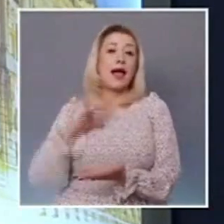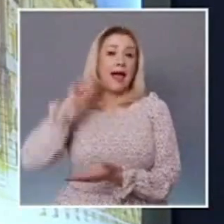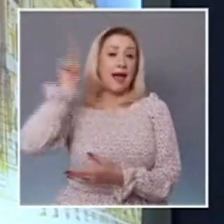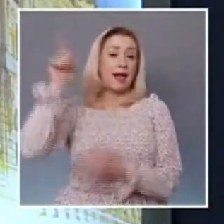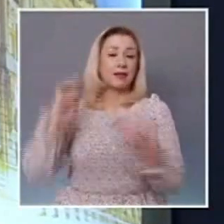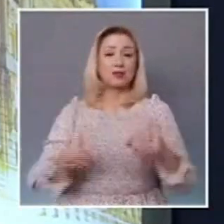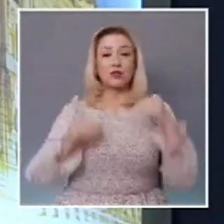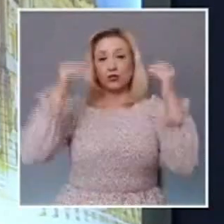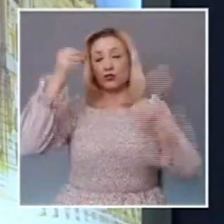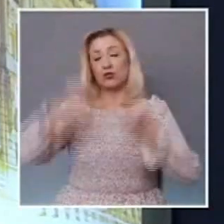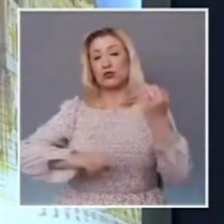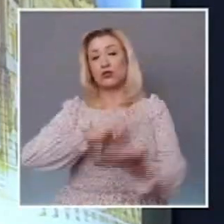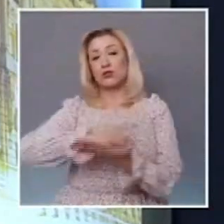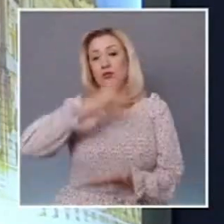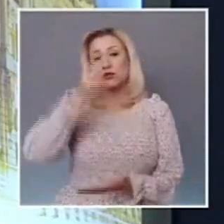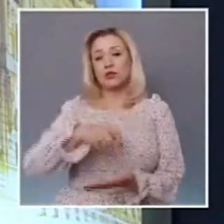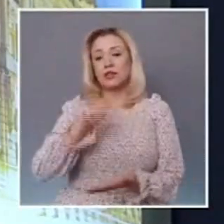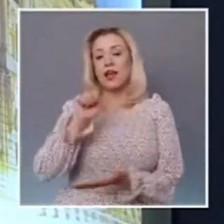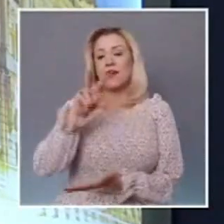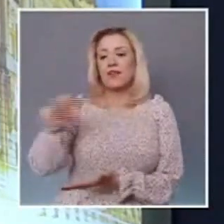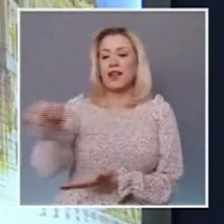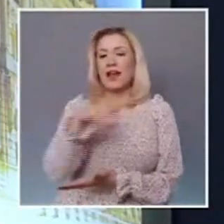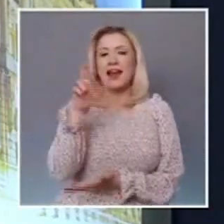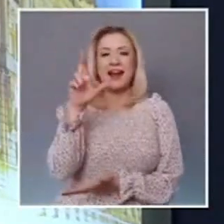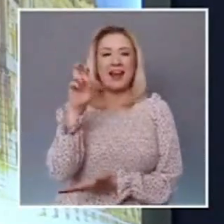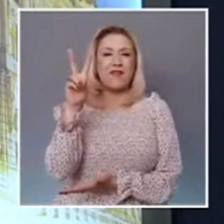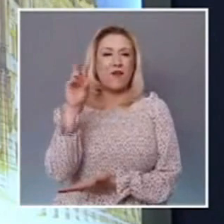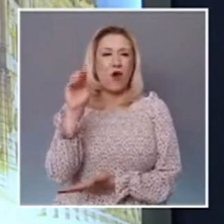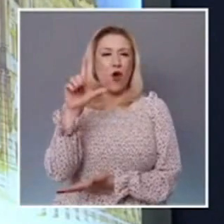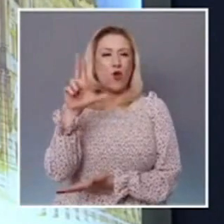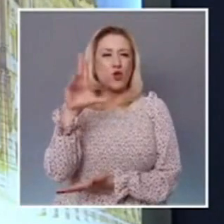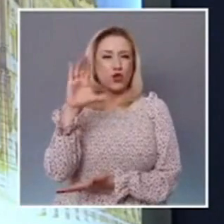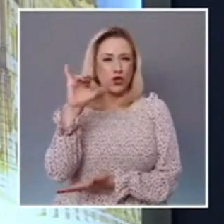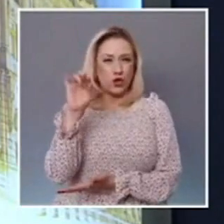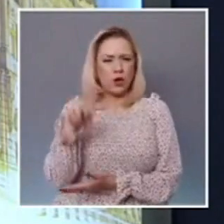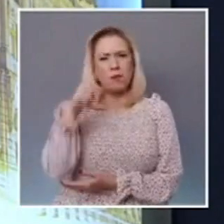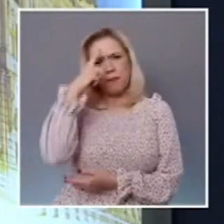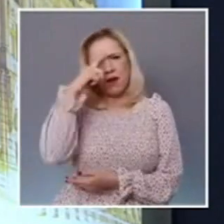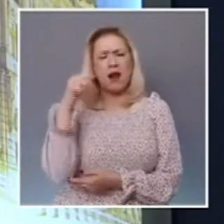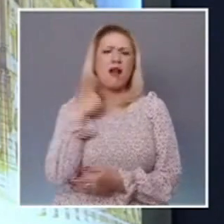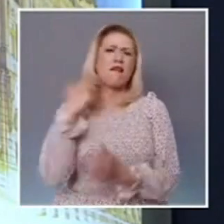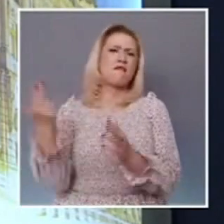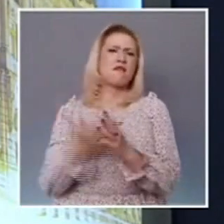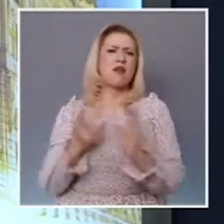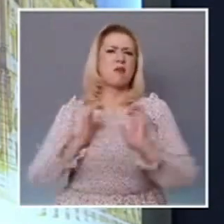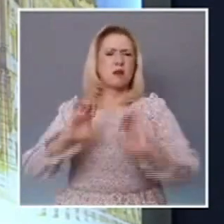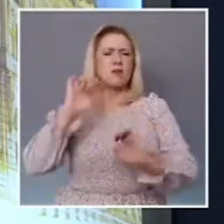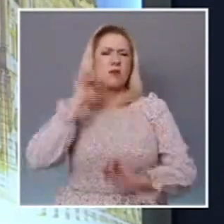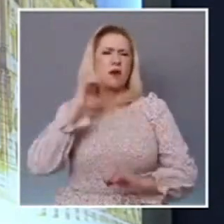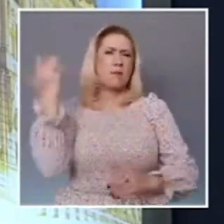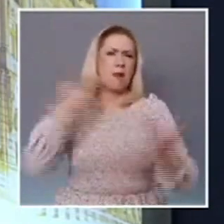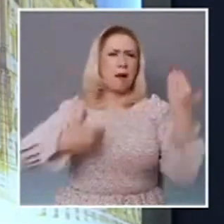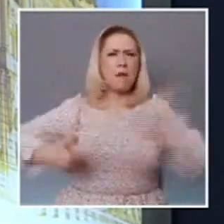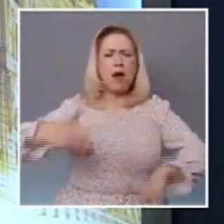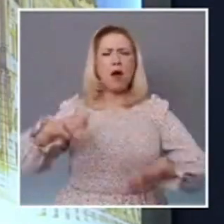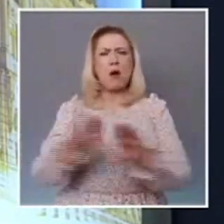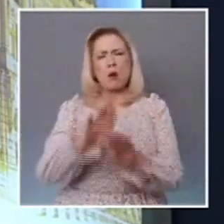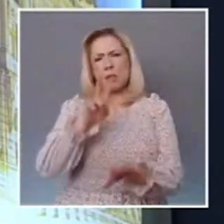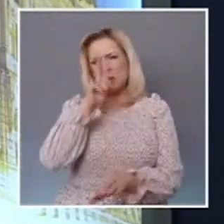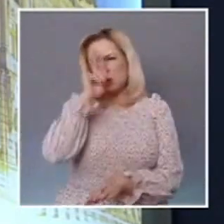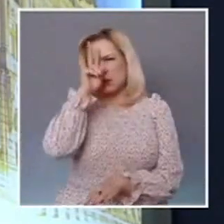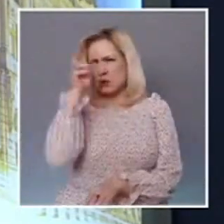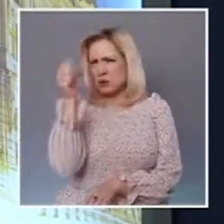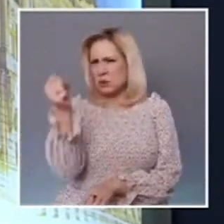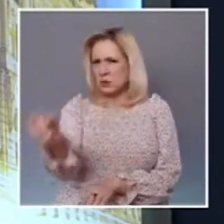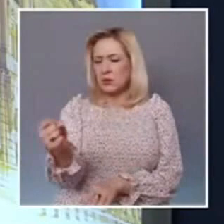en Revolución, en donde se lleva a cabo el foro Feminicidio, la forma extrema de violencia contra la mujer, que es organizado por el capítulo México de